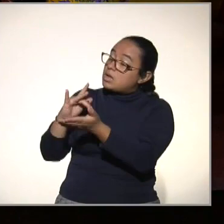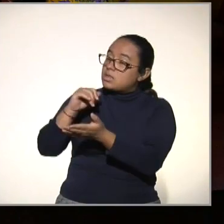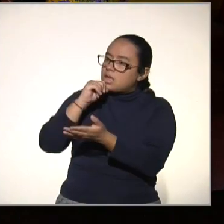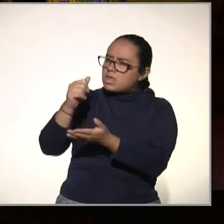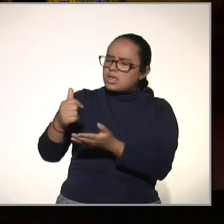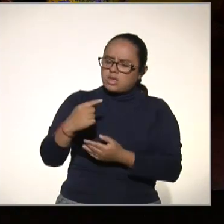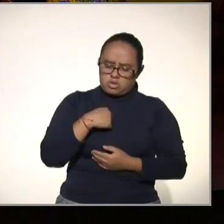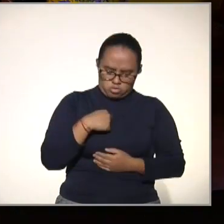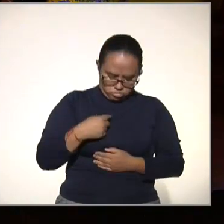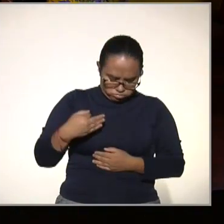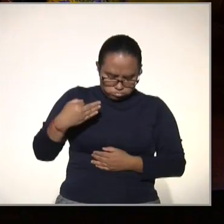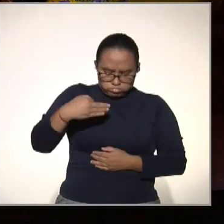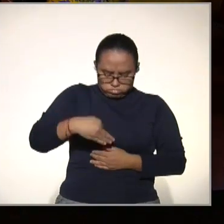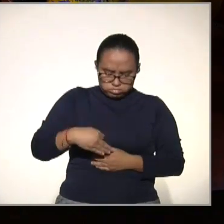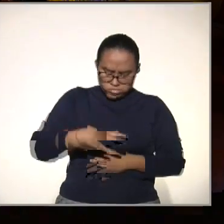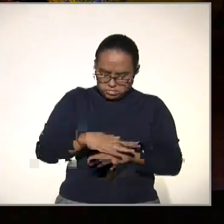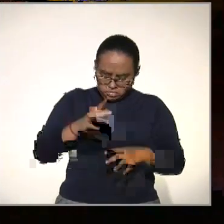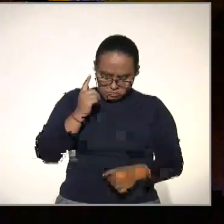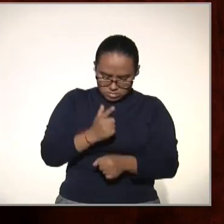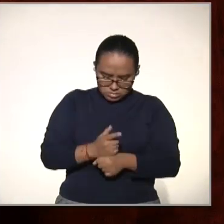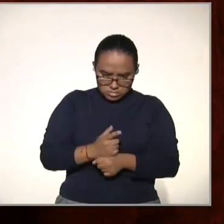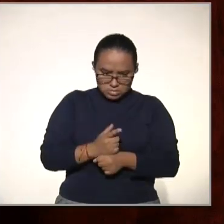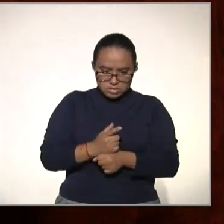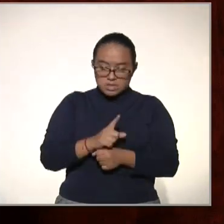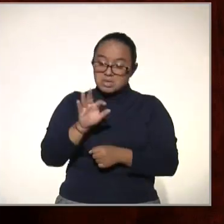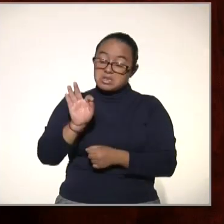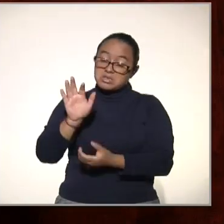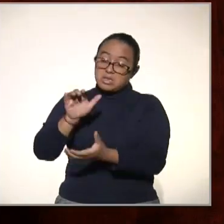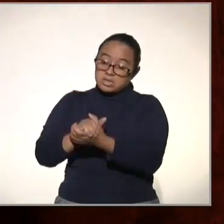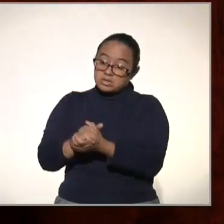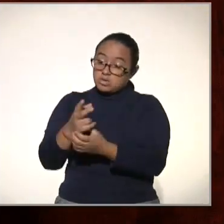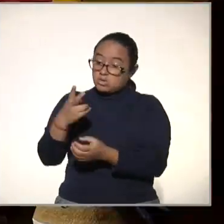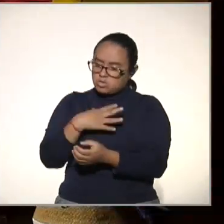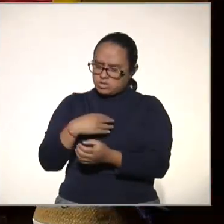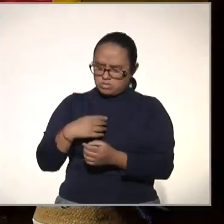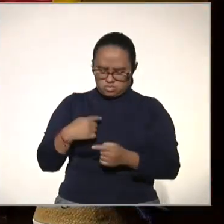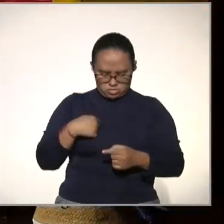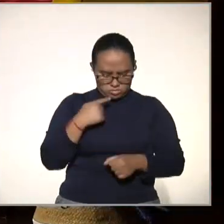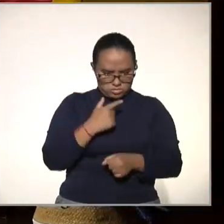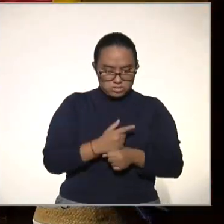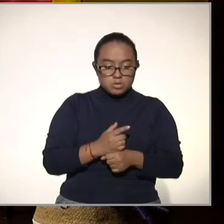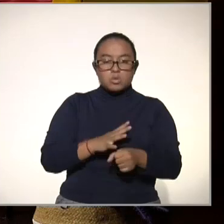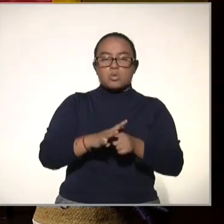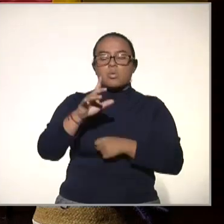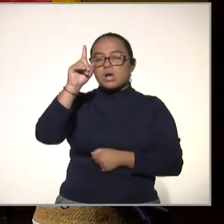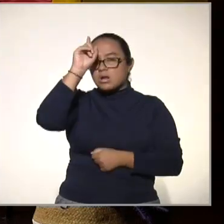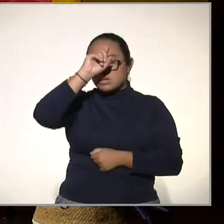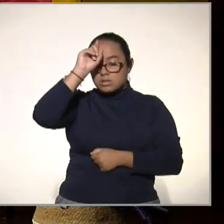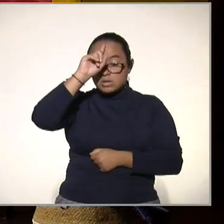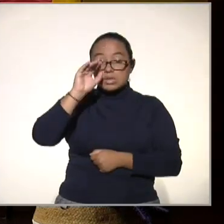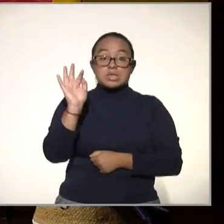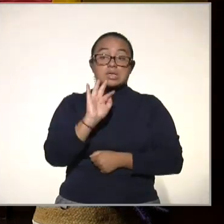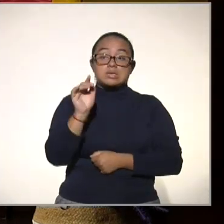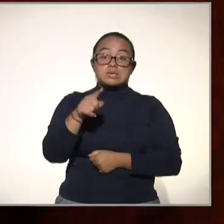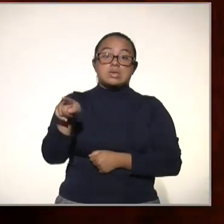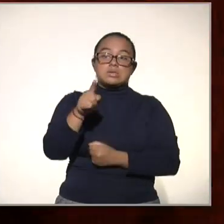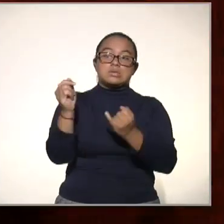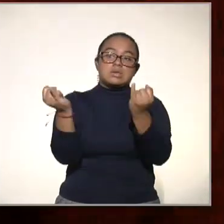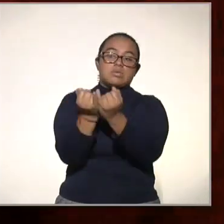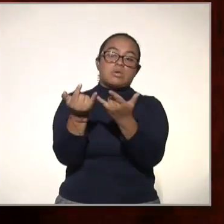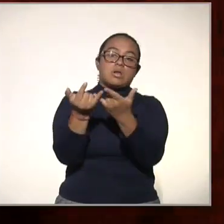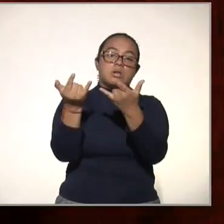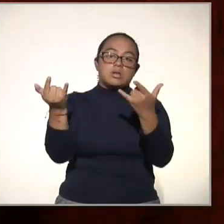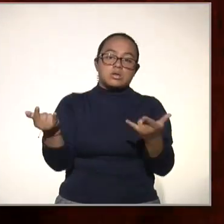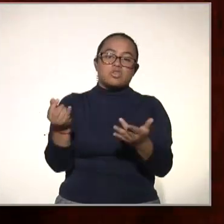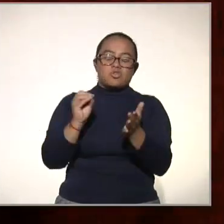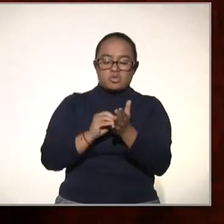aceptó, tal vez se encontró a sí misma después de un matrimonio, después de 2 hijos. No sé qué le puedan decir a las personas que estén en su caso, que todavía